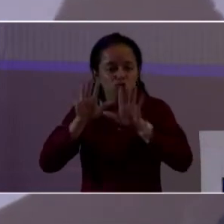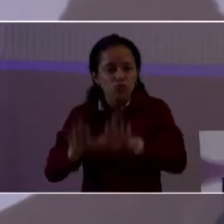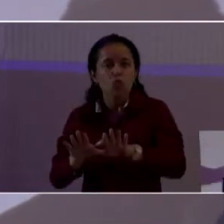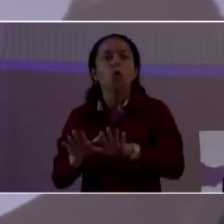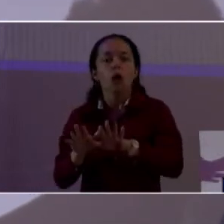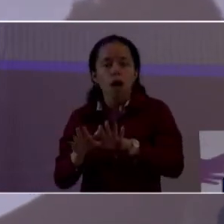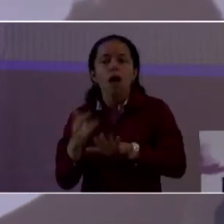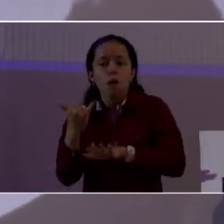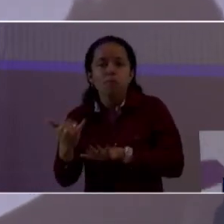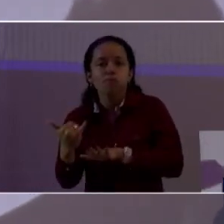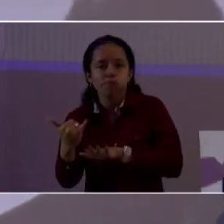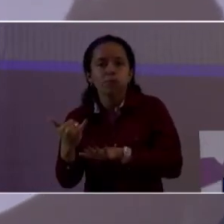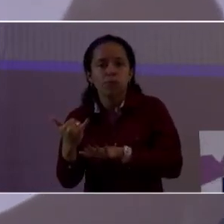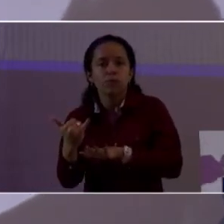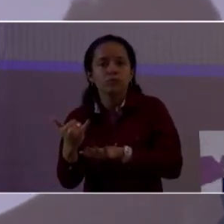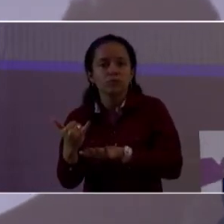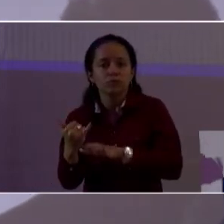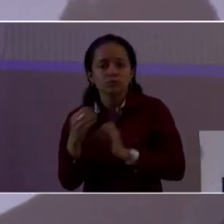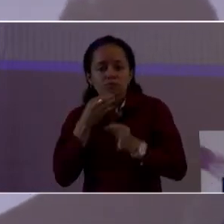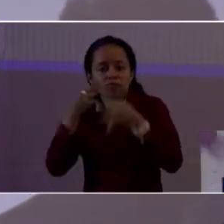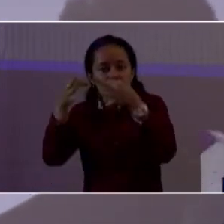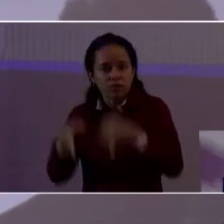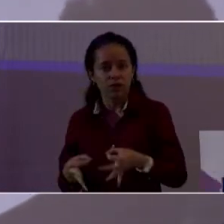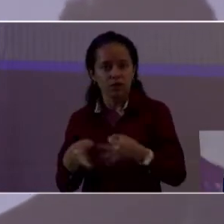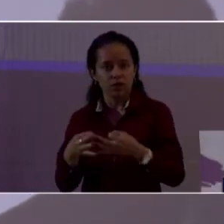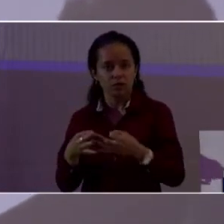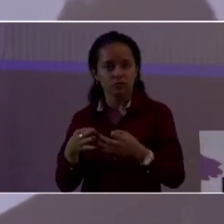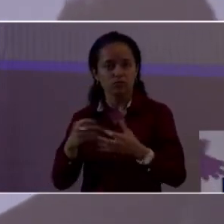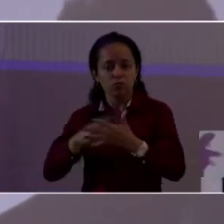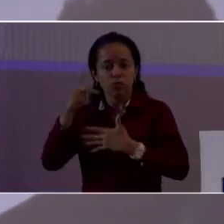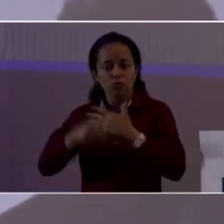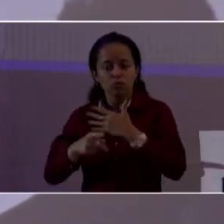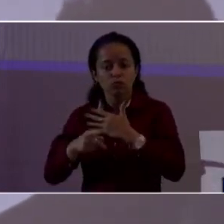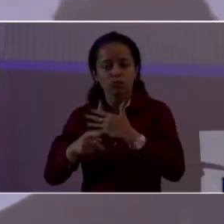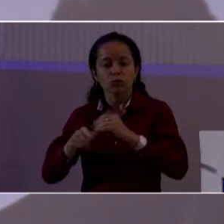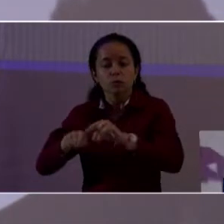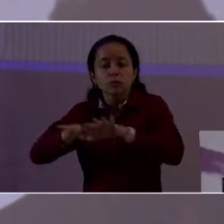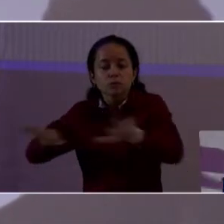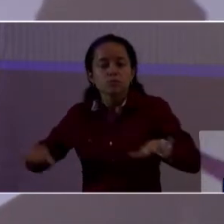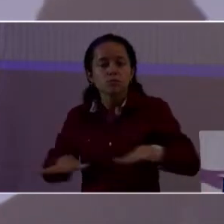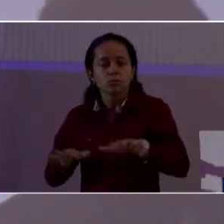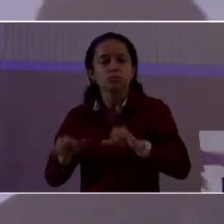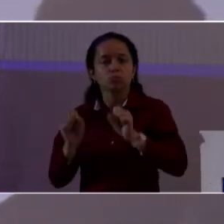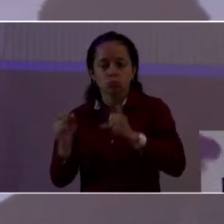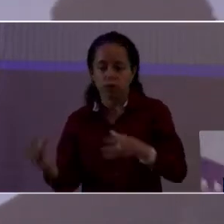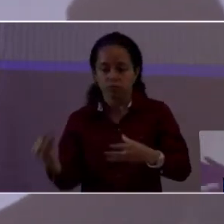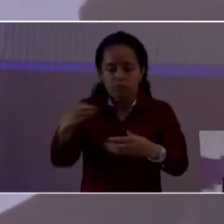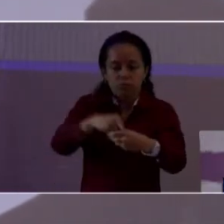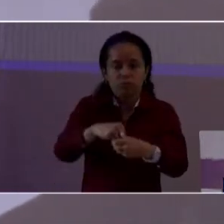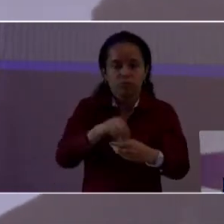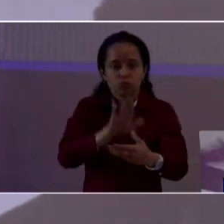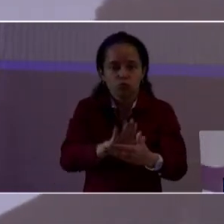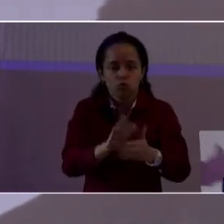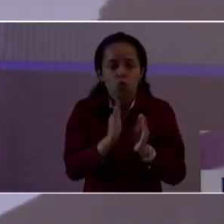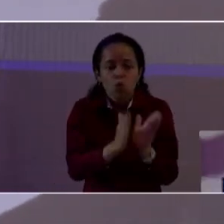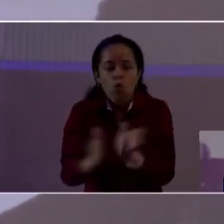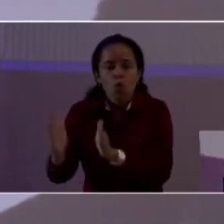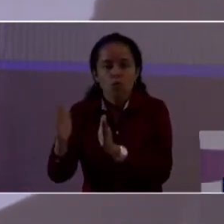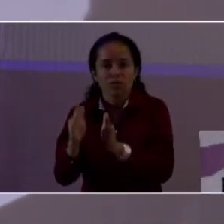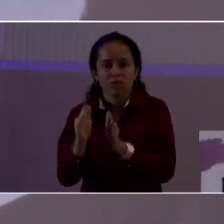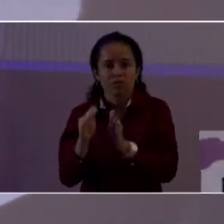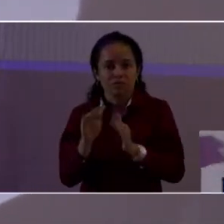mucho que ahí haya apuestas reales para que estos espacios queden incorporados dentro del ordenamiento